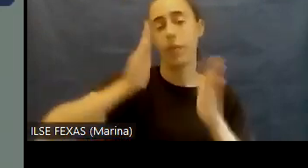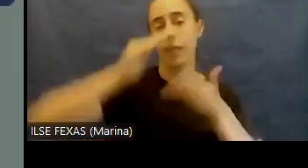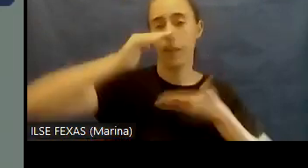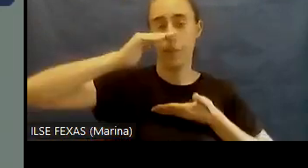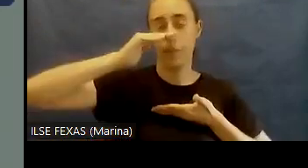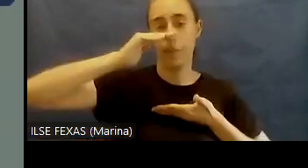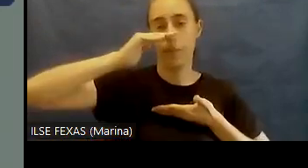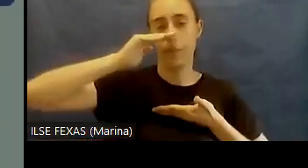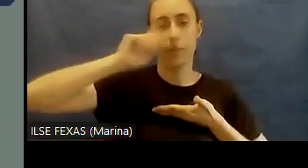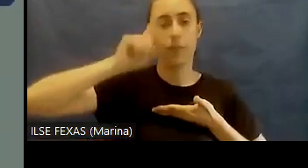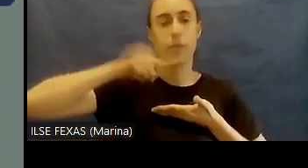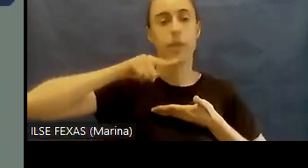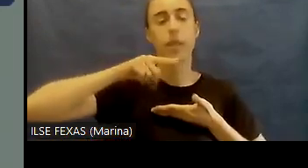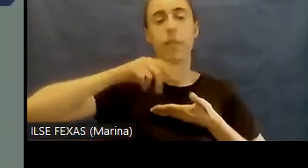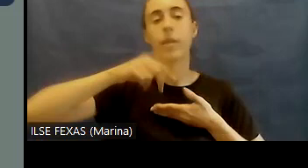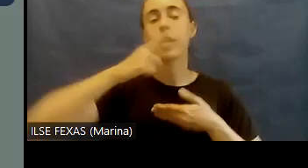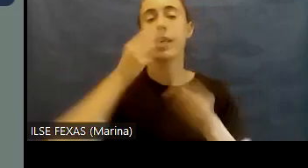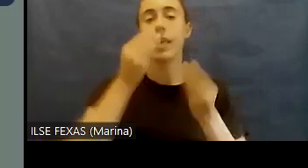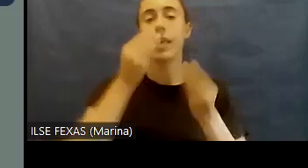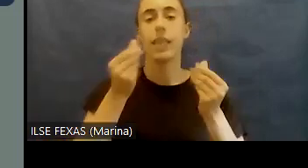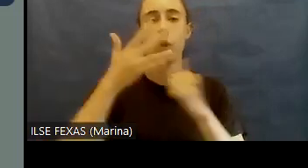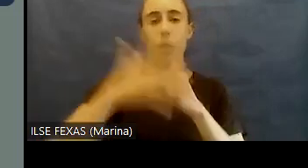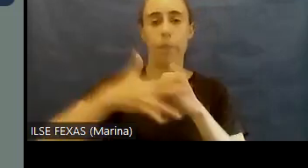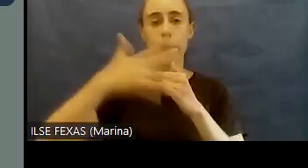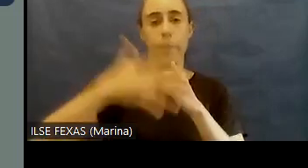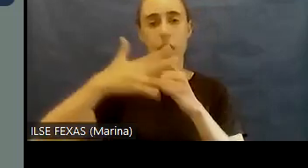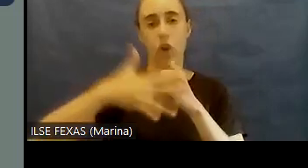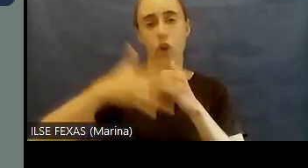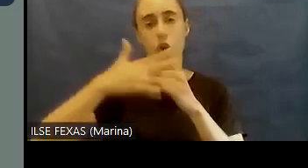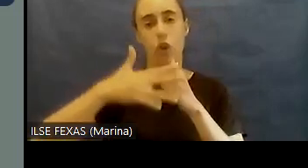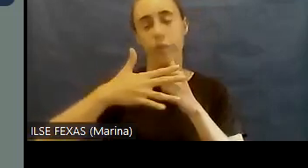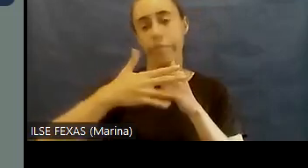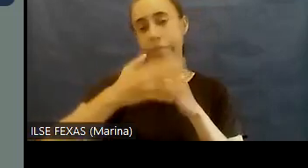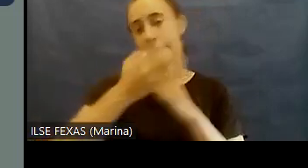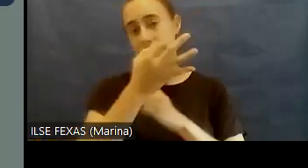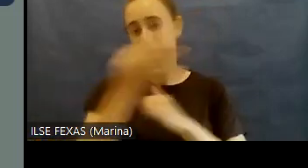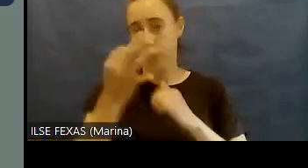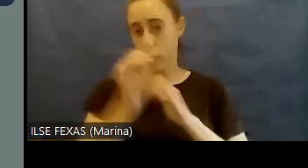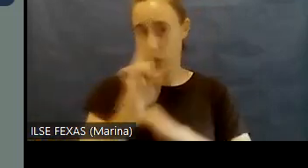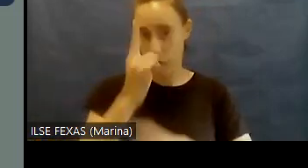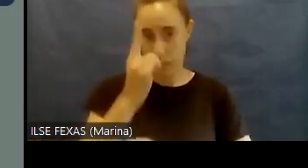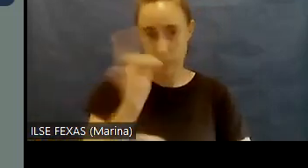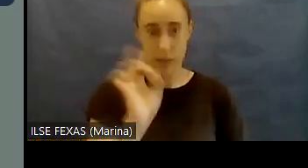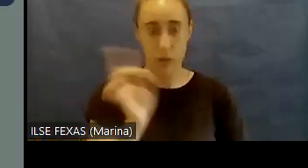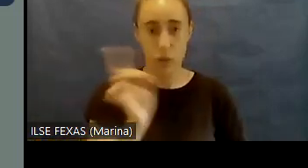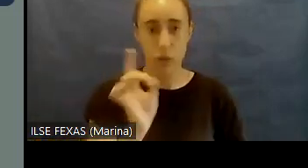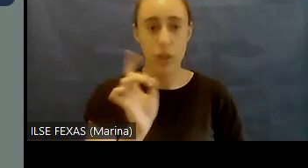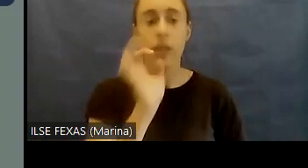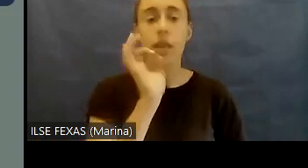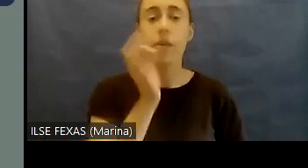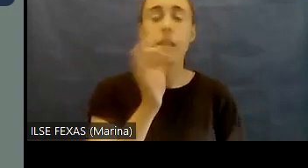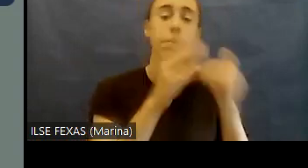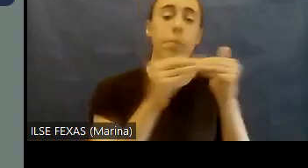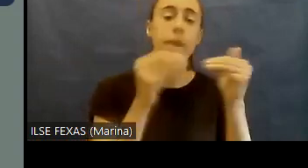El melocotón, el sabor melocotón, tampoco sería el más indicado en este caso. Sí, en pacientes con